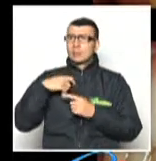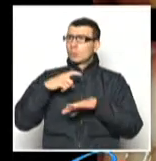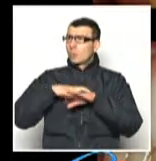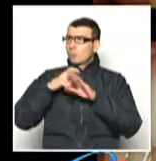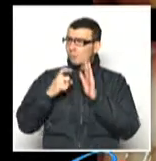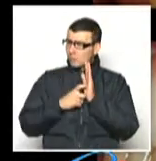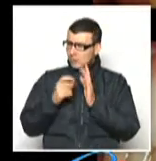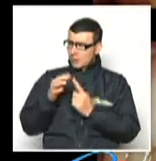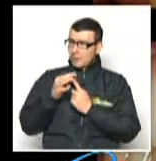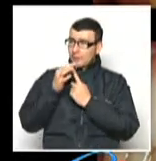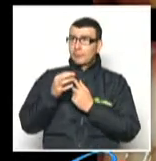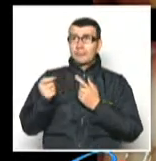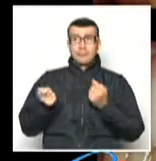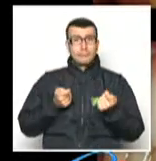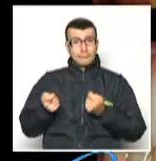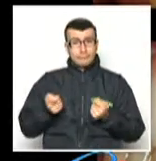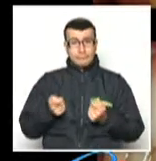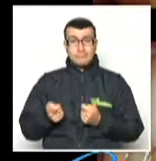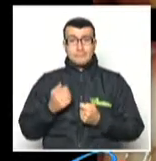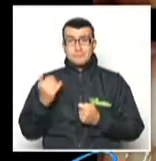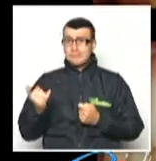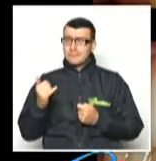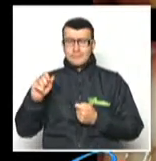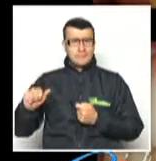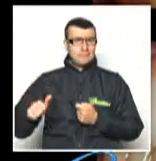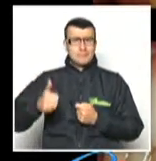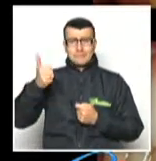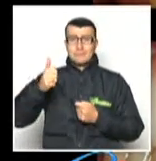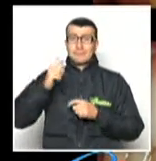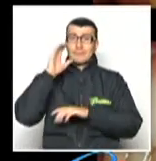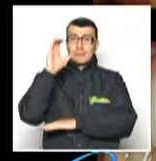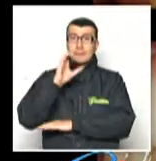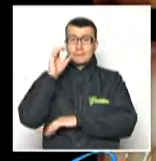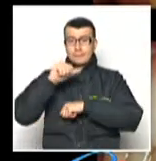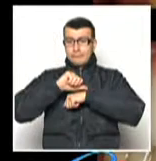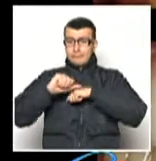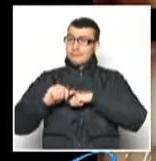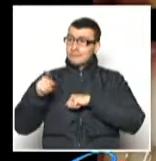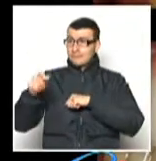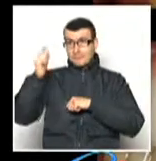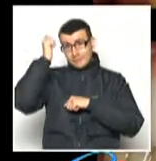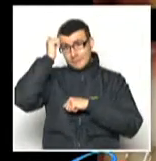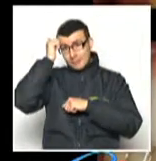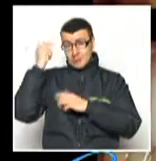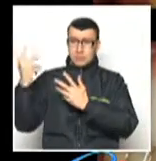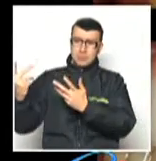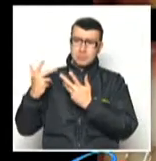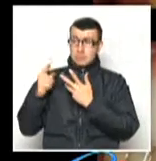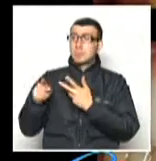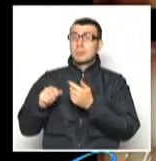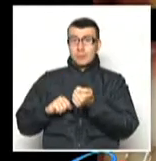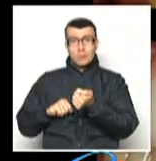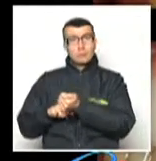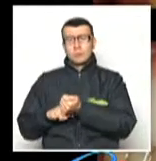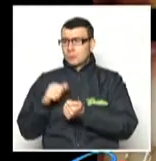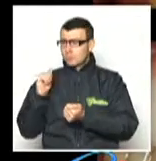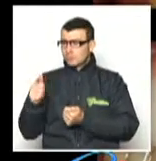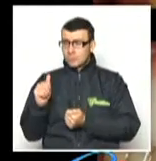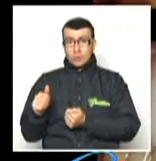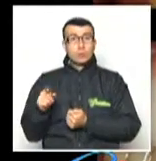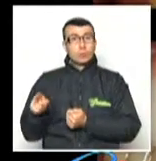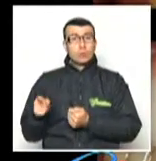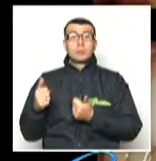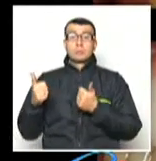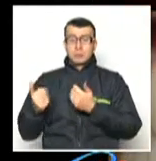especialidades dirigidas por un tipo que es top en Colombia de la cirugía maxilofacial, fue mi profesor y le hago la cuña pues porque sé que van a quedar en